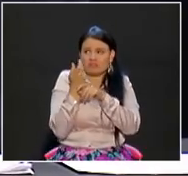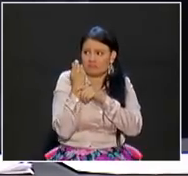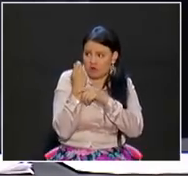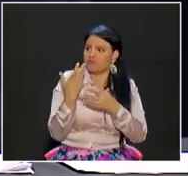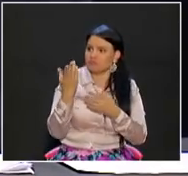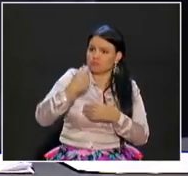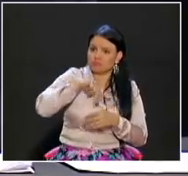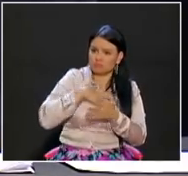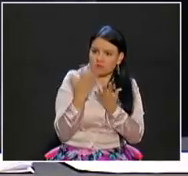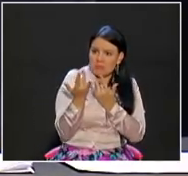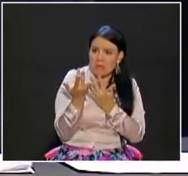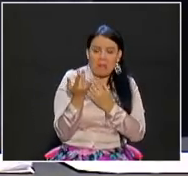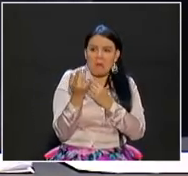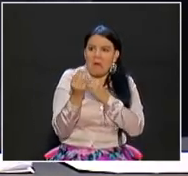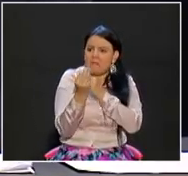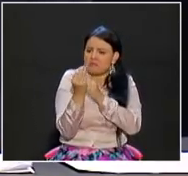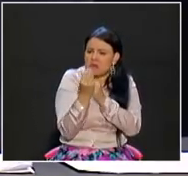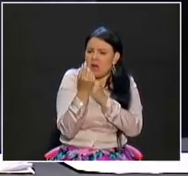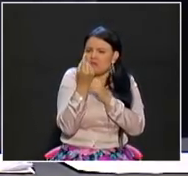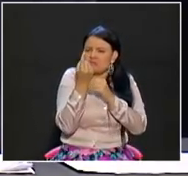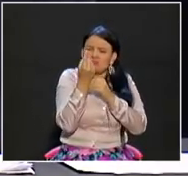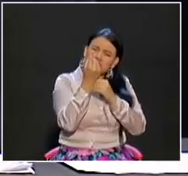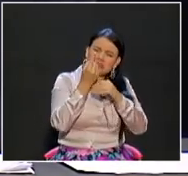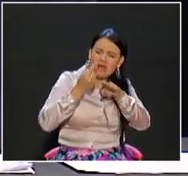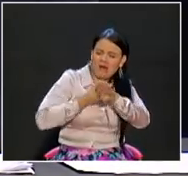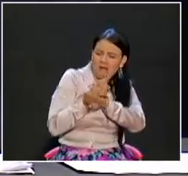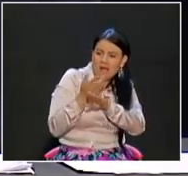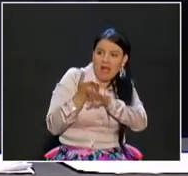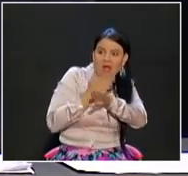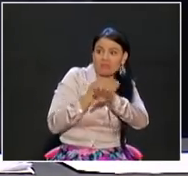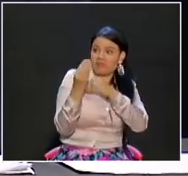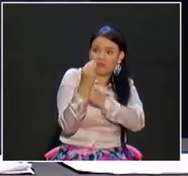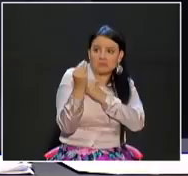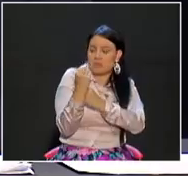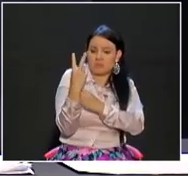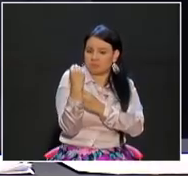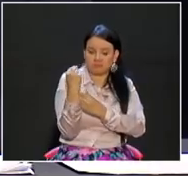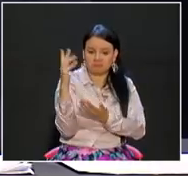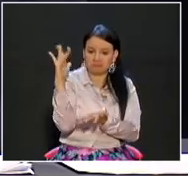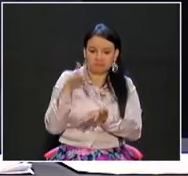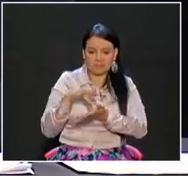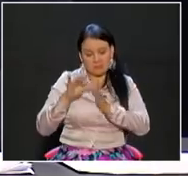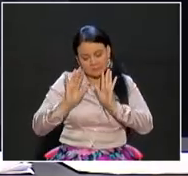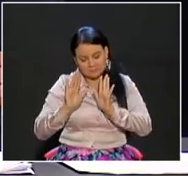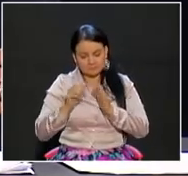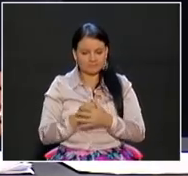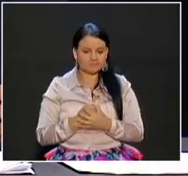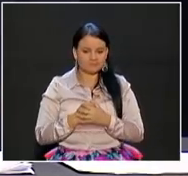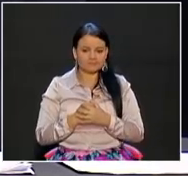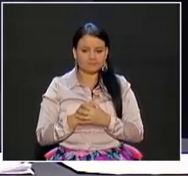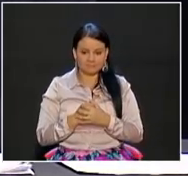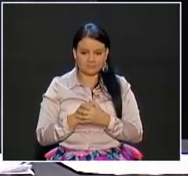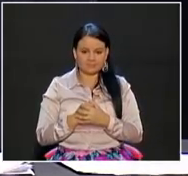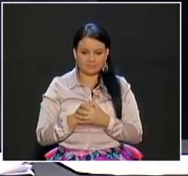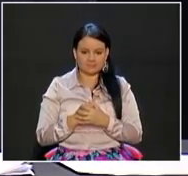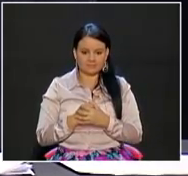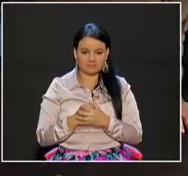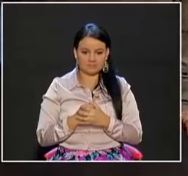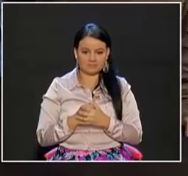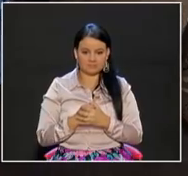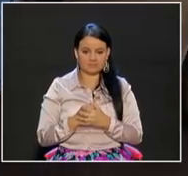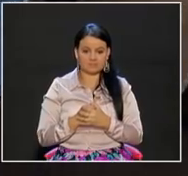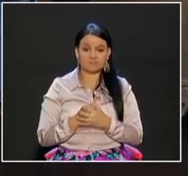esperando y solamente aviso una hora antes de que empezara el debate que no iba asistir pero pero muy bien vamos a iniciar antes del primer bloque tenemos